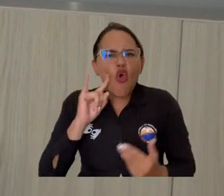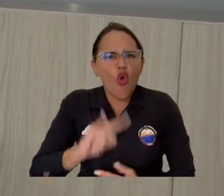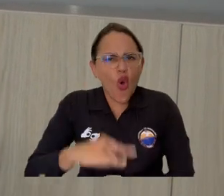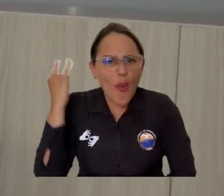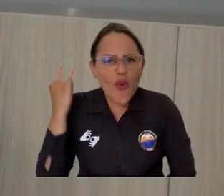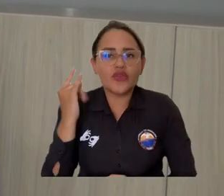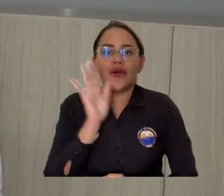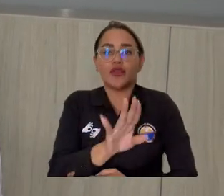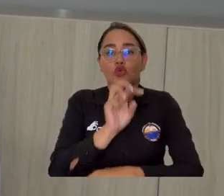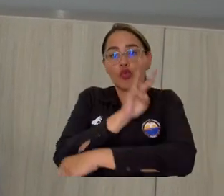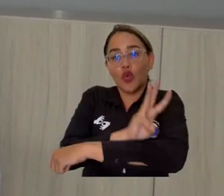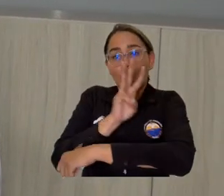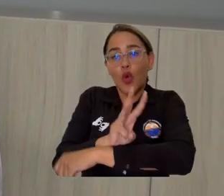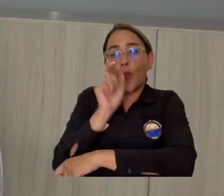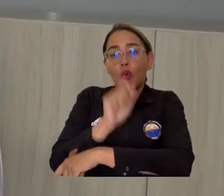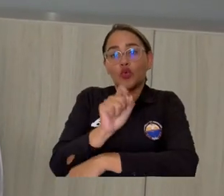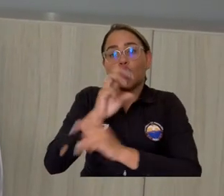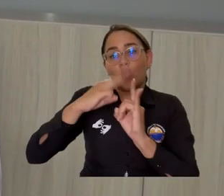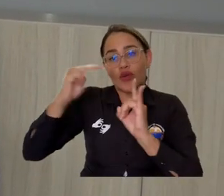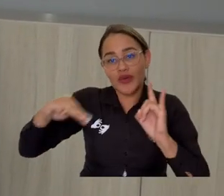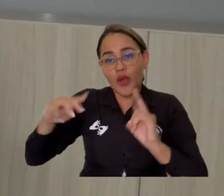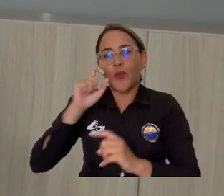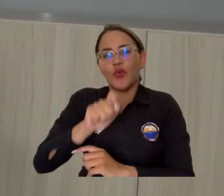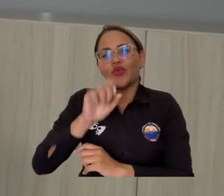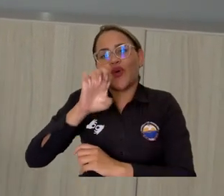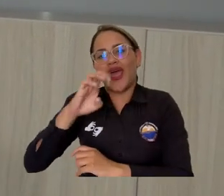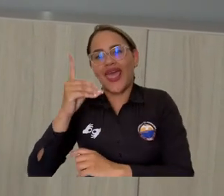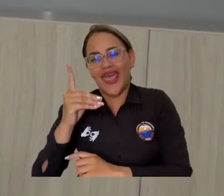página web de la universidad